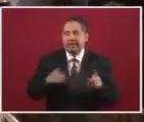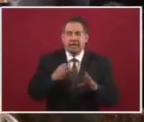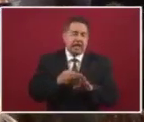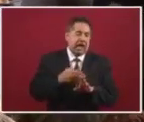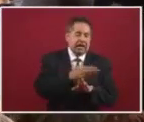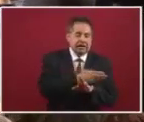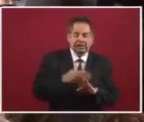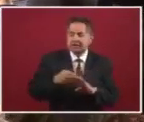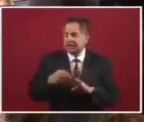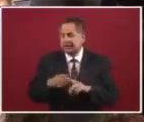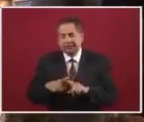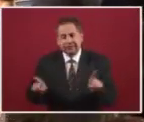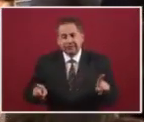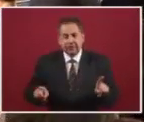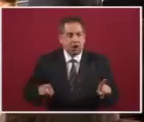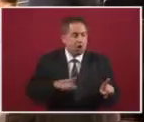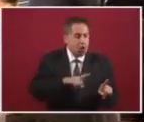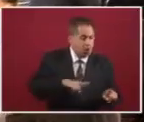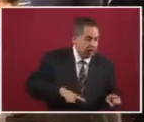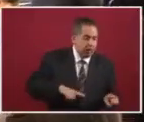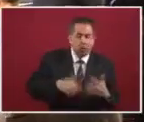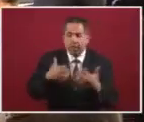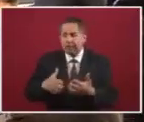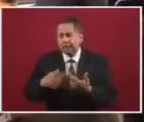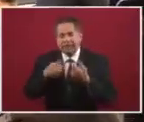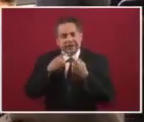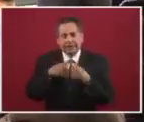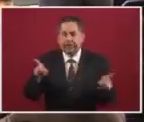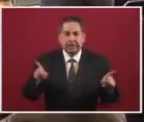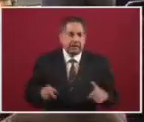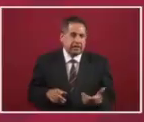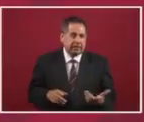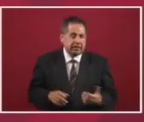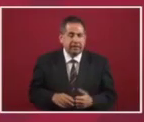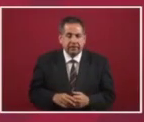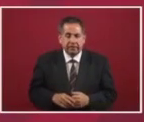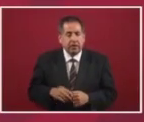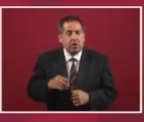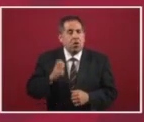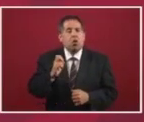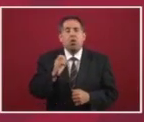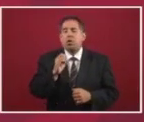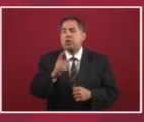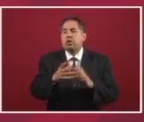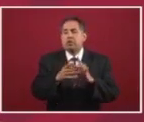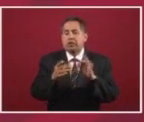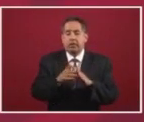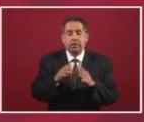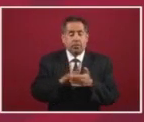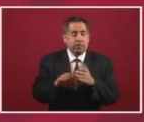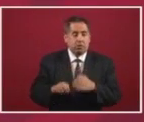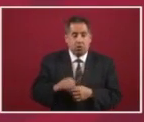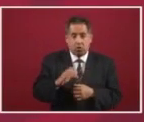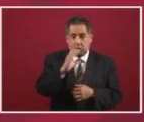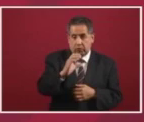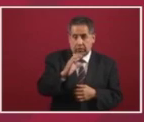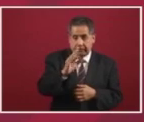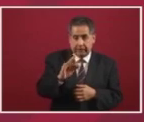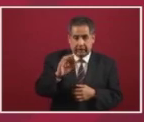administración pública. O lo que hablábamos de por qué la Comisión Federal de